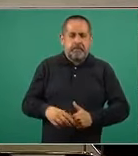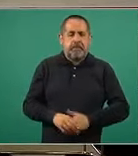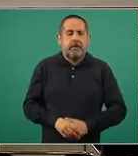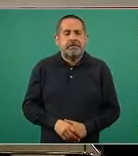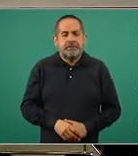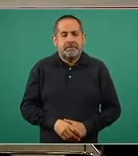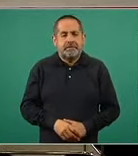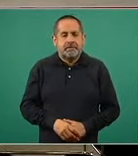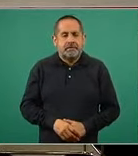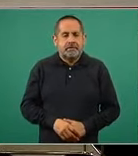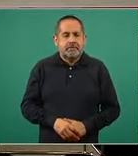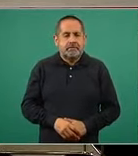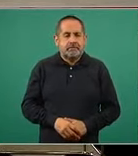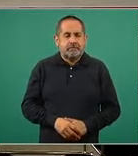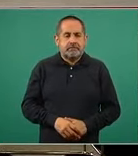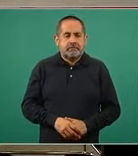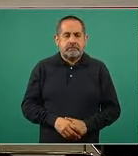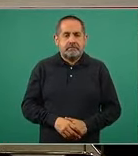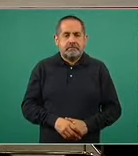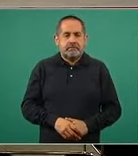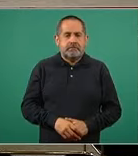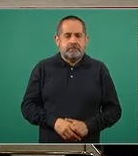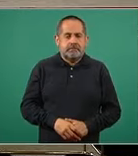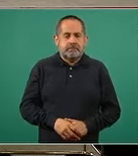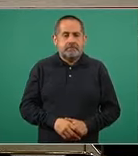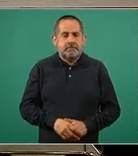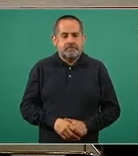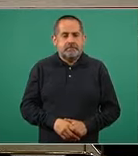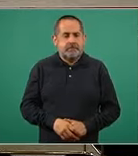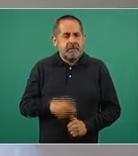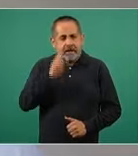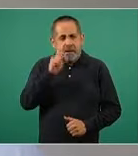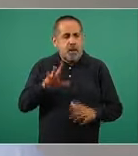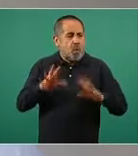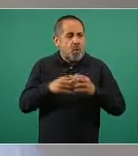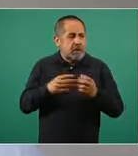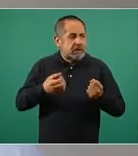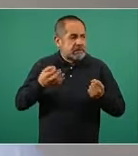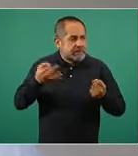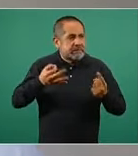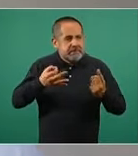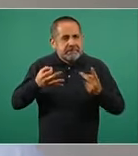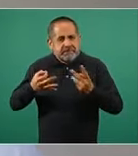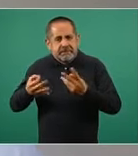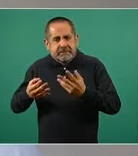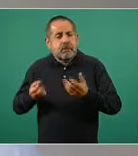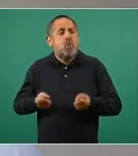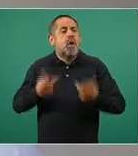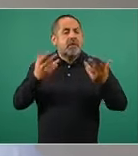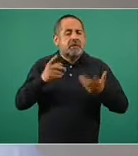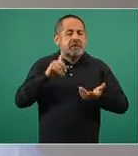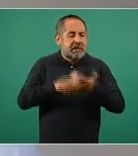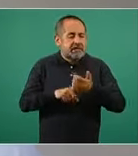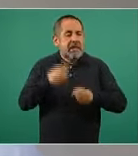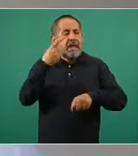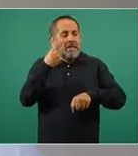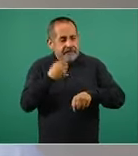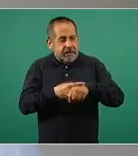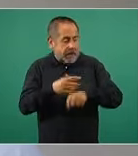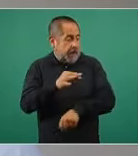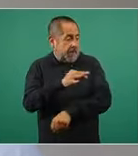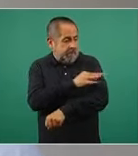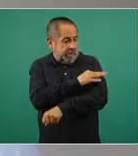diapositiva, actualizamos también la ocurrencia de los eventos supuestamente asociados a vacunación